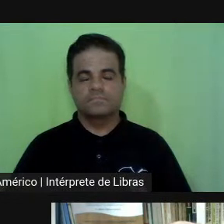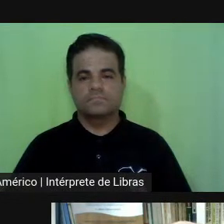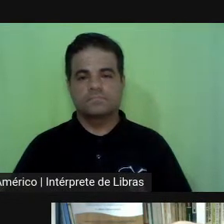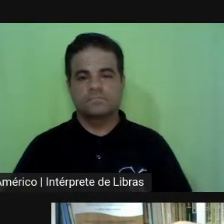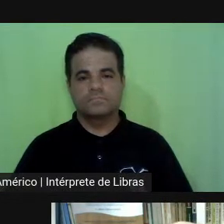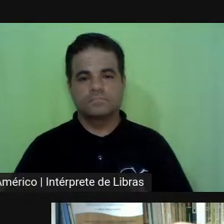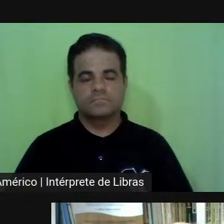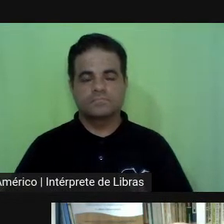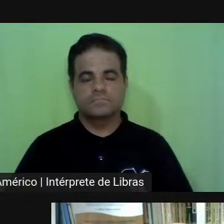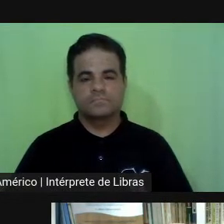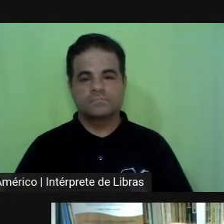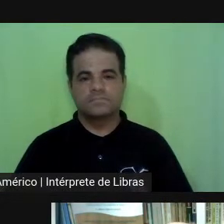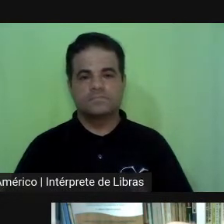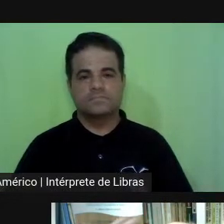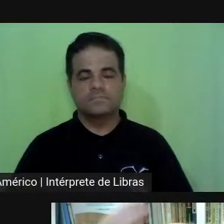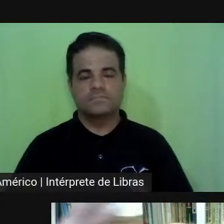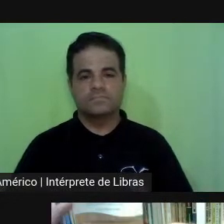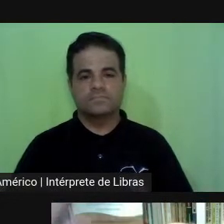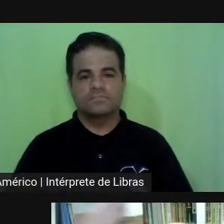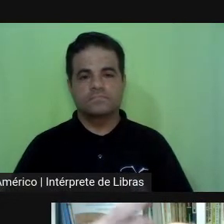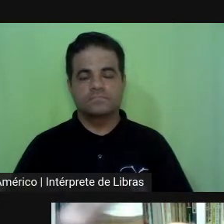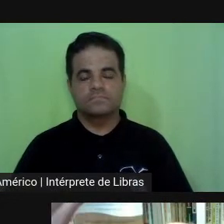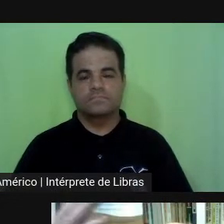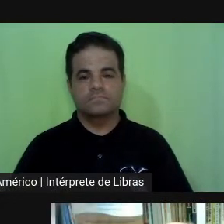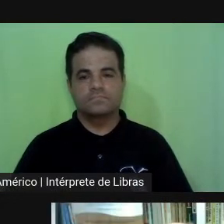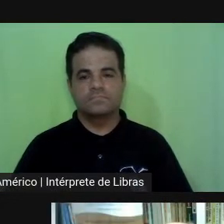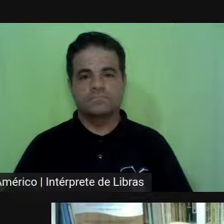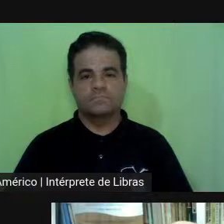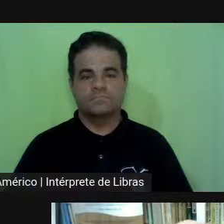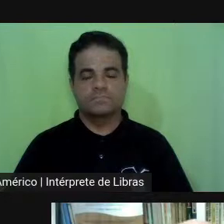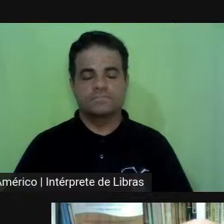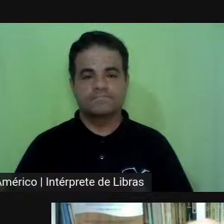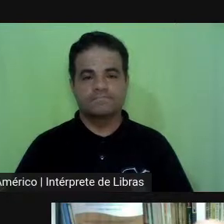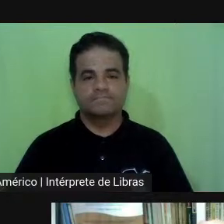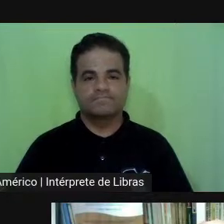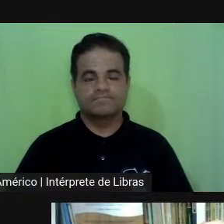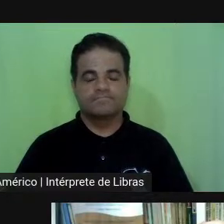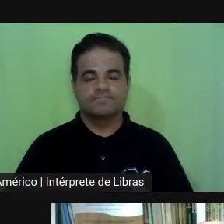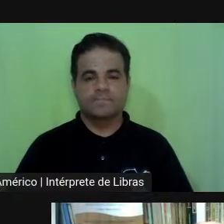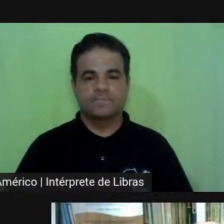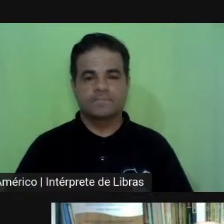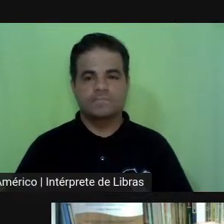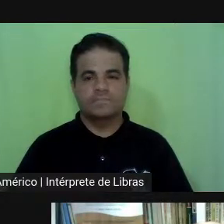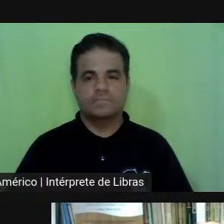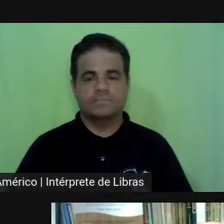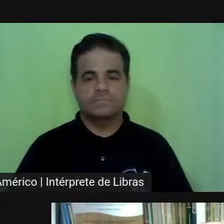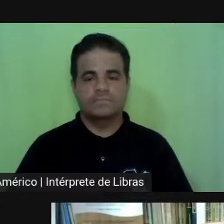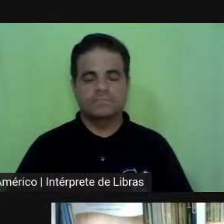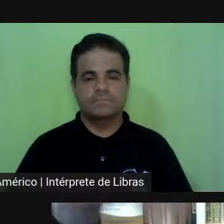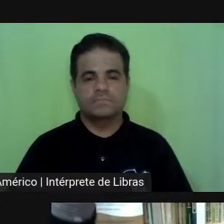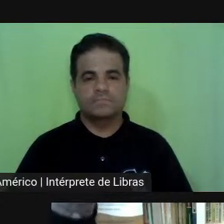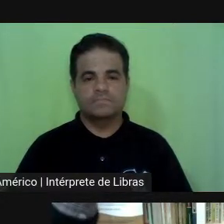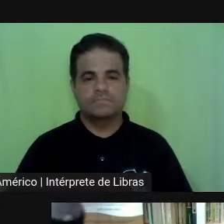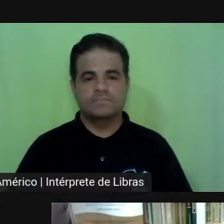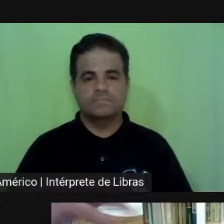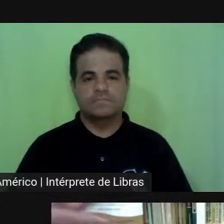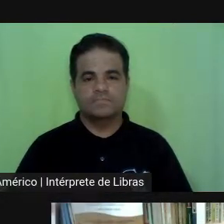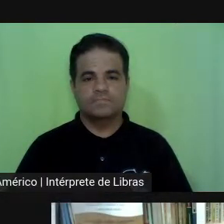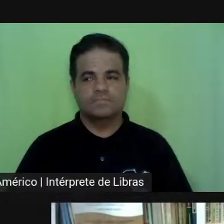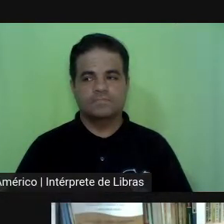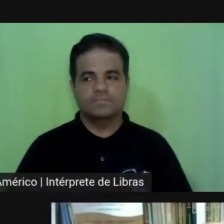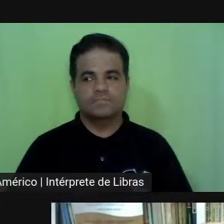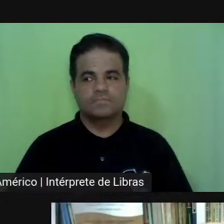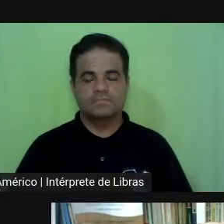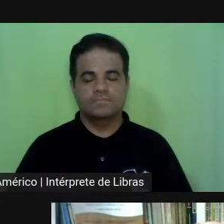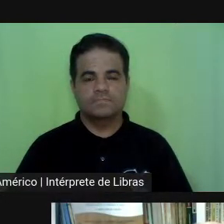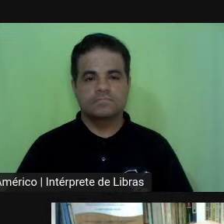y no en fin todo el tipo de especulaciones a propósito de lo que pueda ser trascendente al